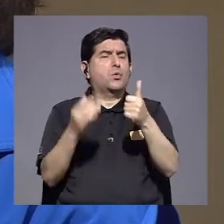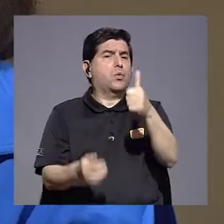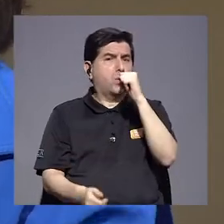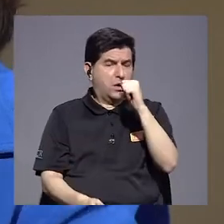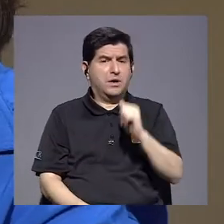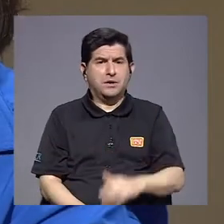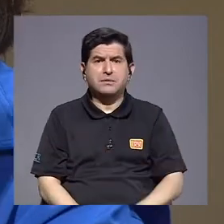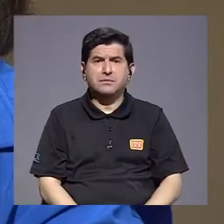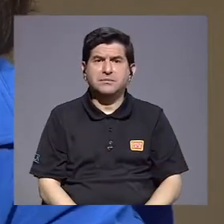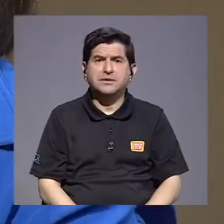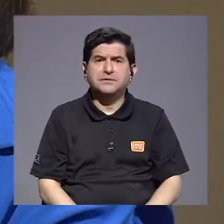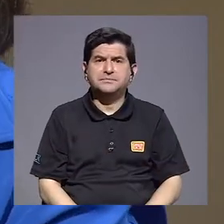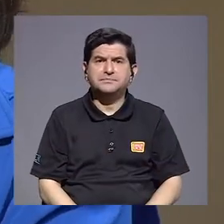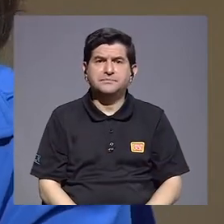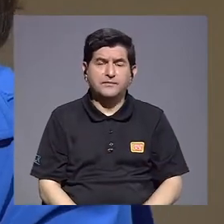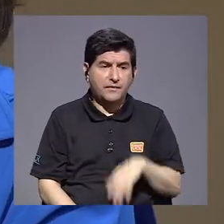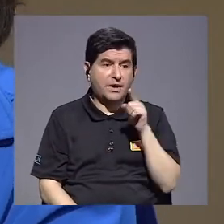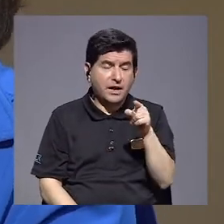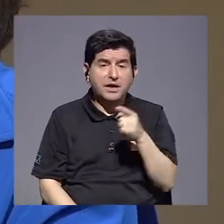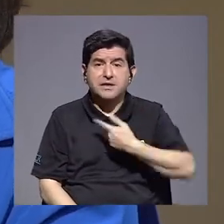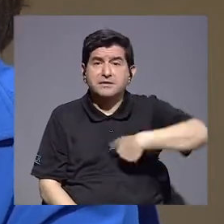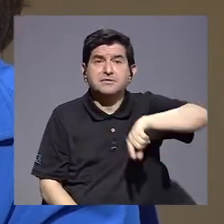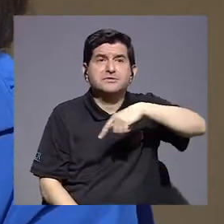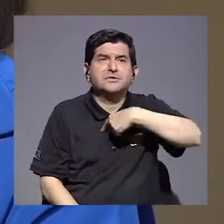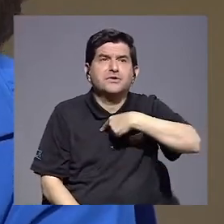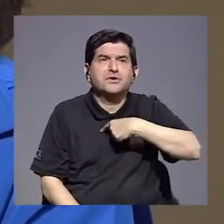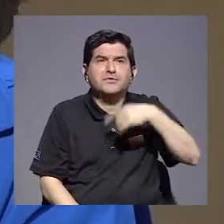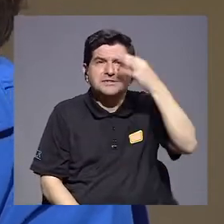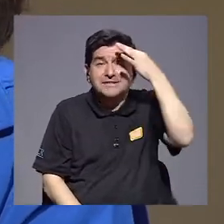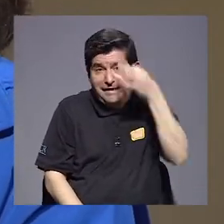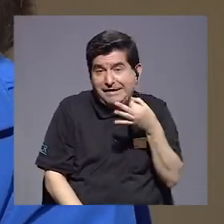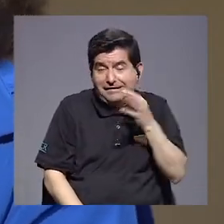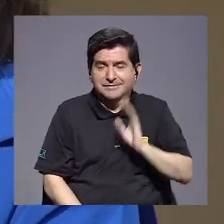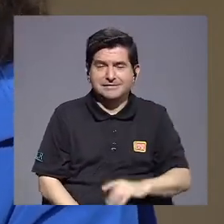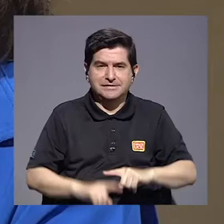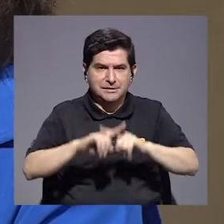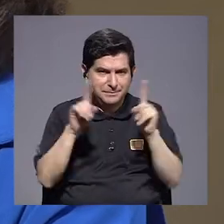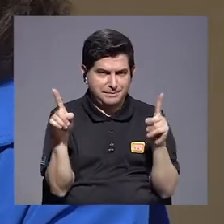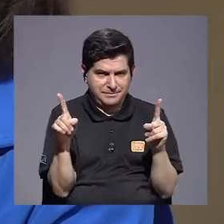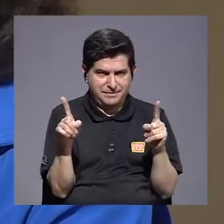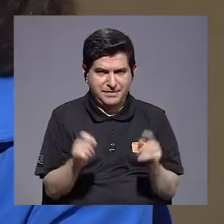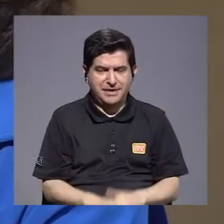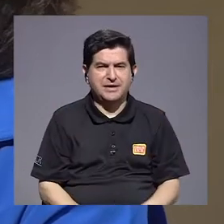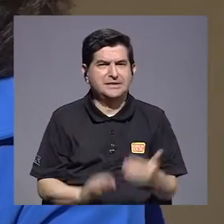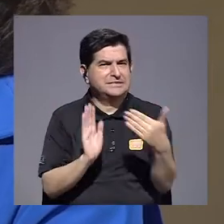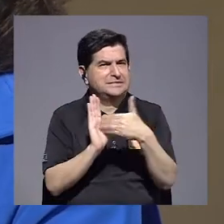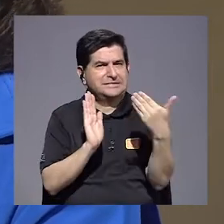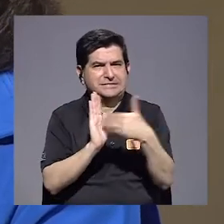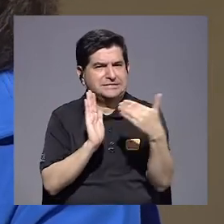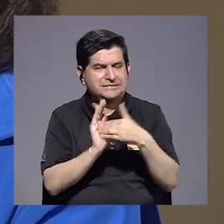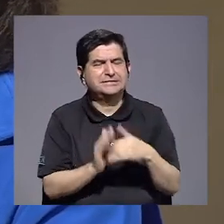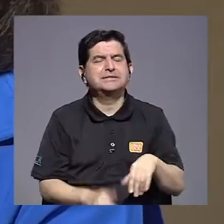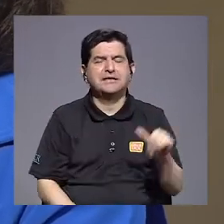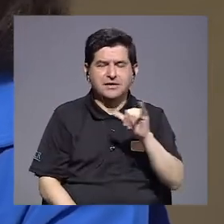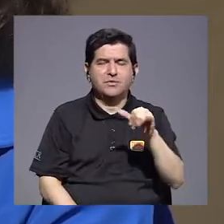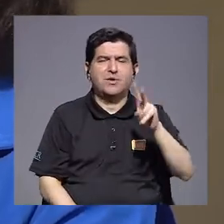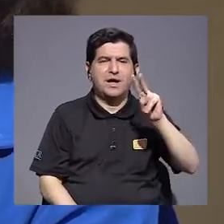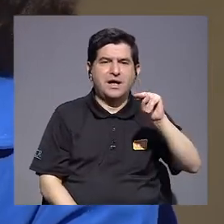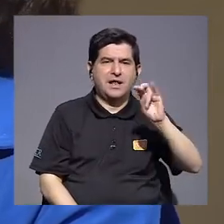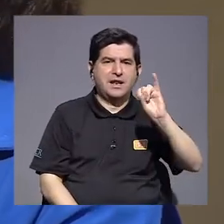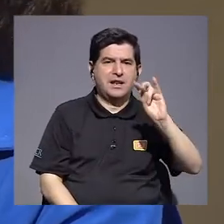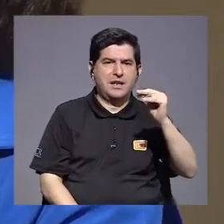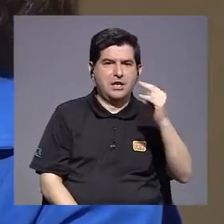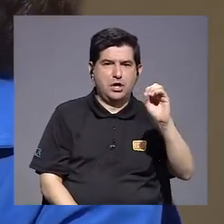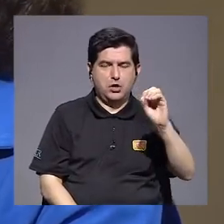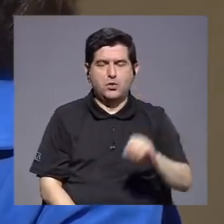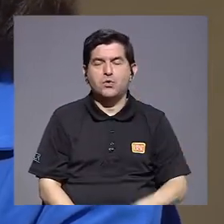Eso es lo que digamos en nuestro... O sea, creemos que es así, pero sin embargo lo ha afectado mucho también el Niño. En este